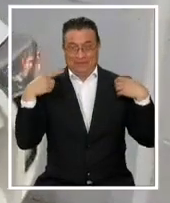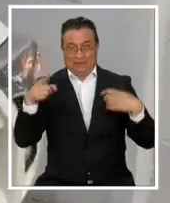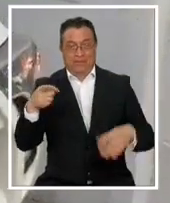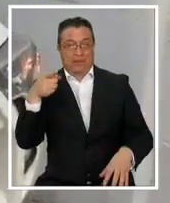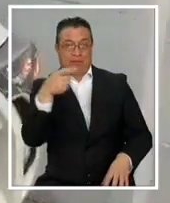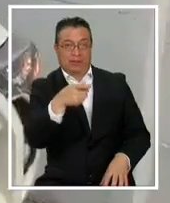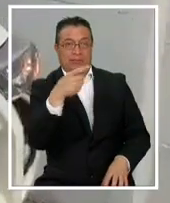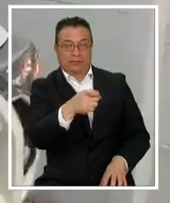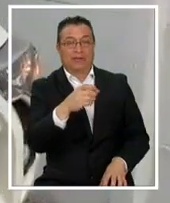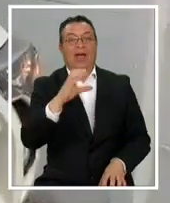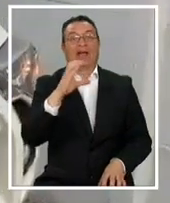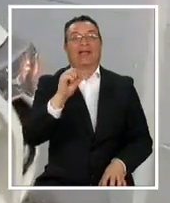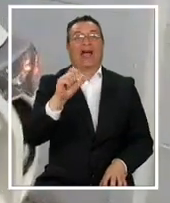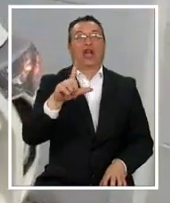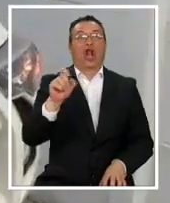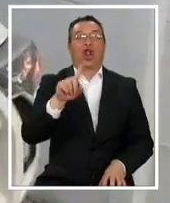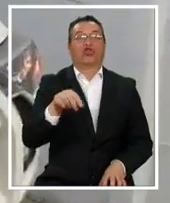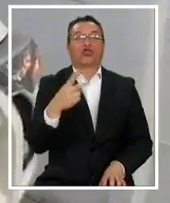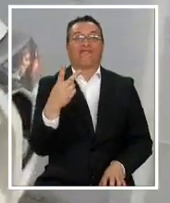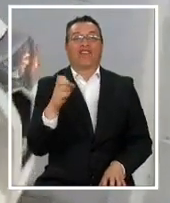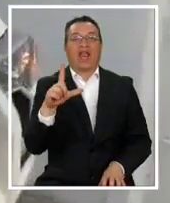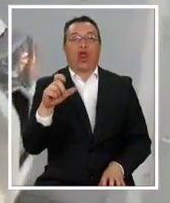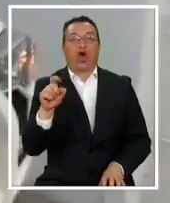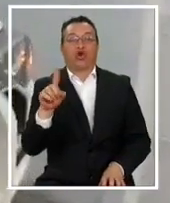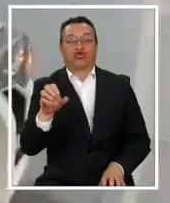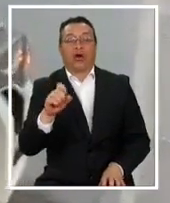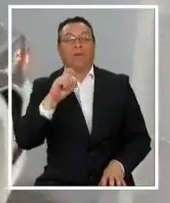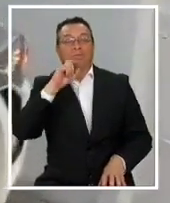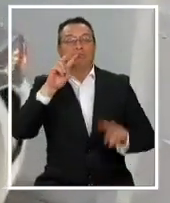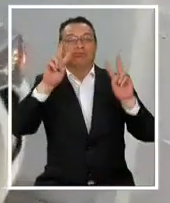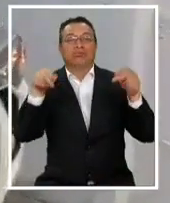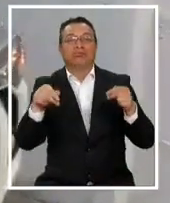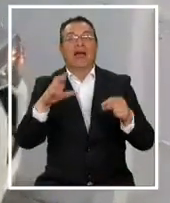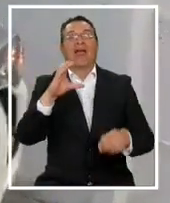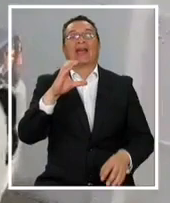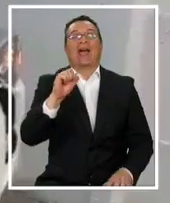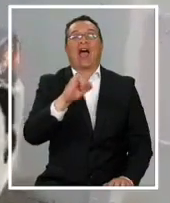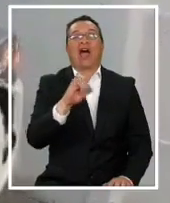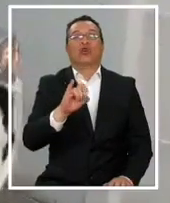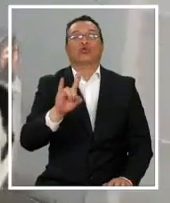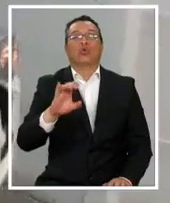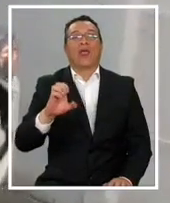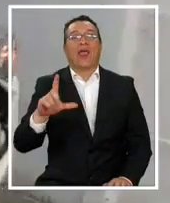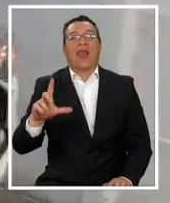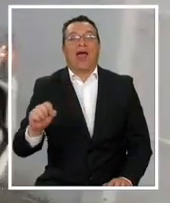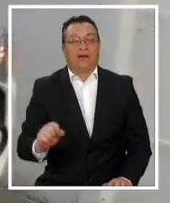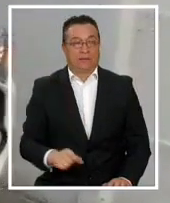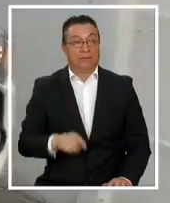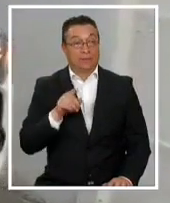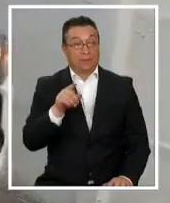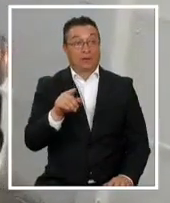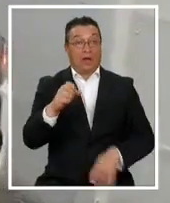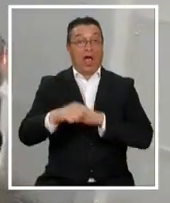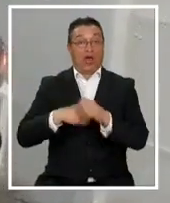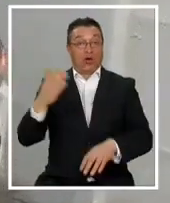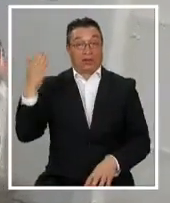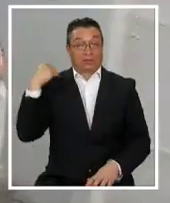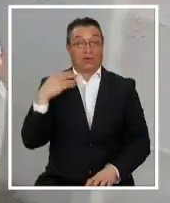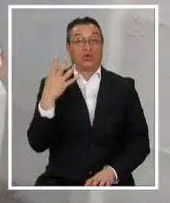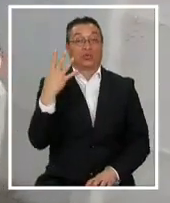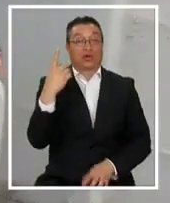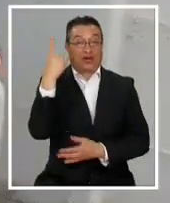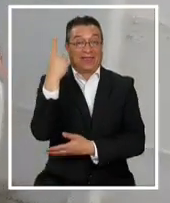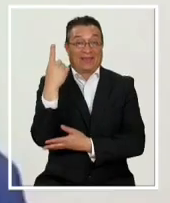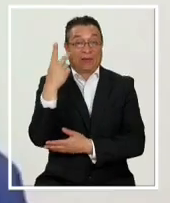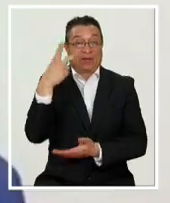asesinato de Carlos Alberto Veloso Barra, alias El Cazuela. Cuyo hecho ocurrió el pasado 4 de diciembre